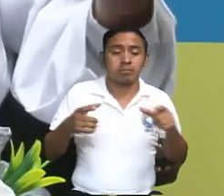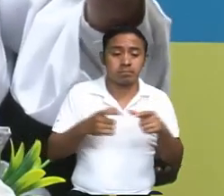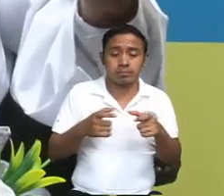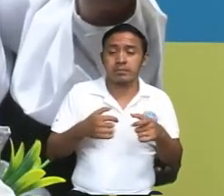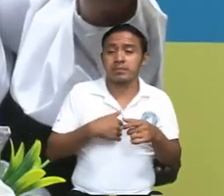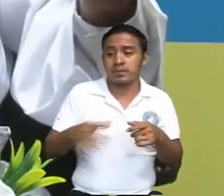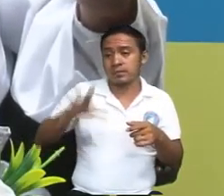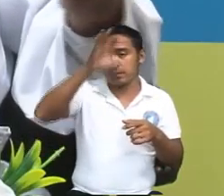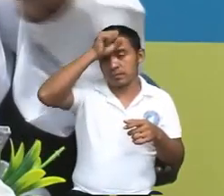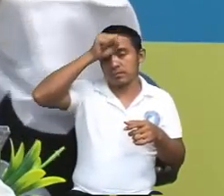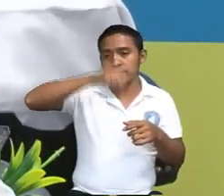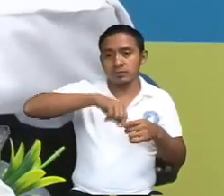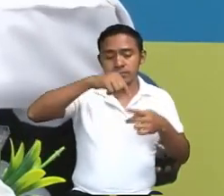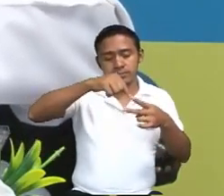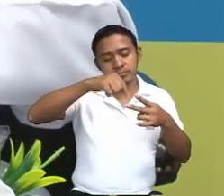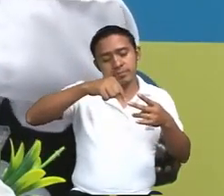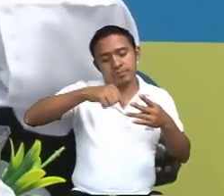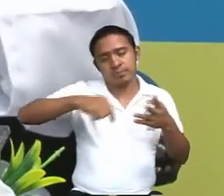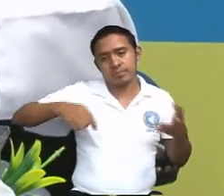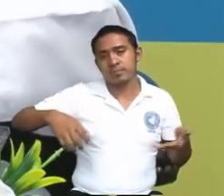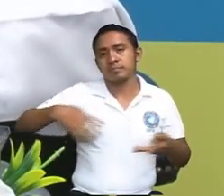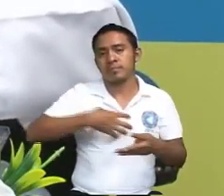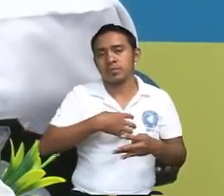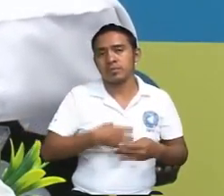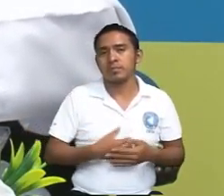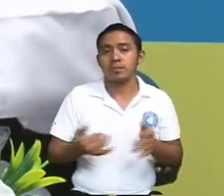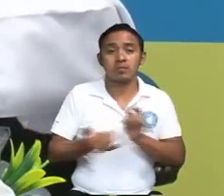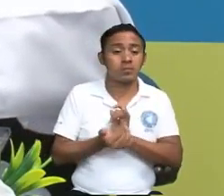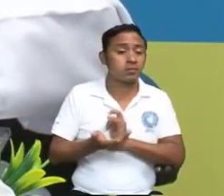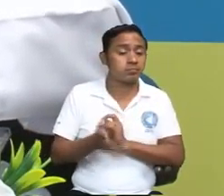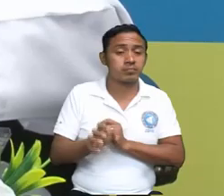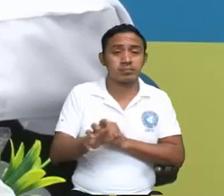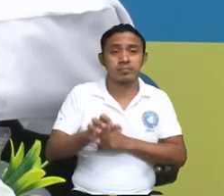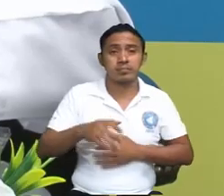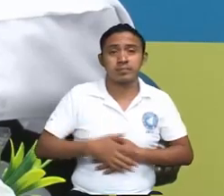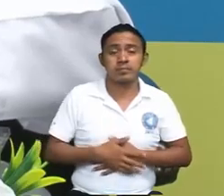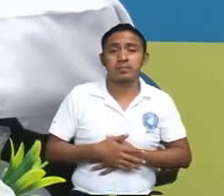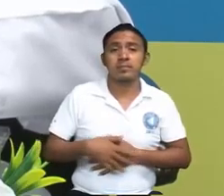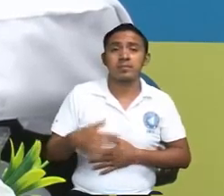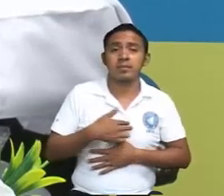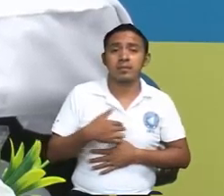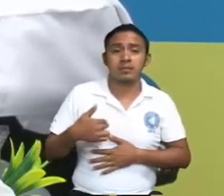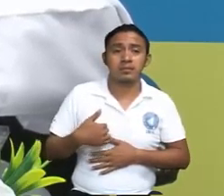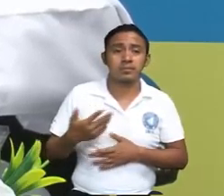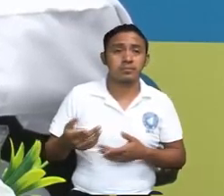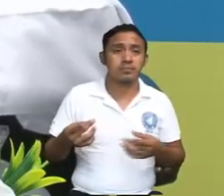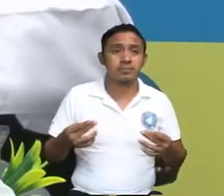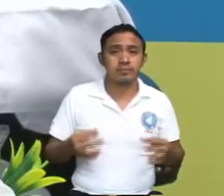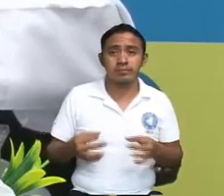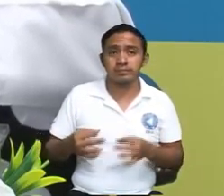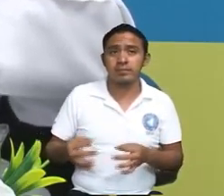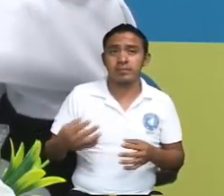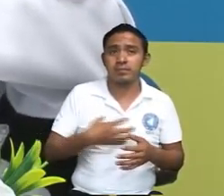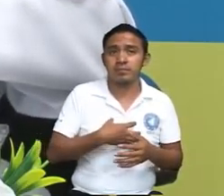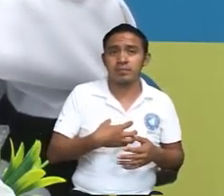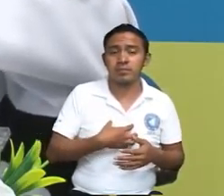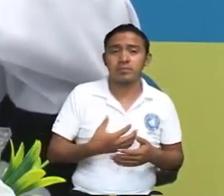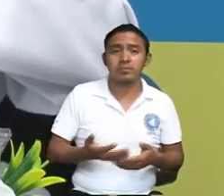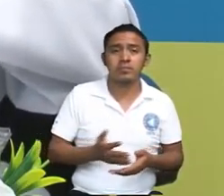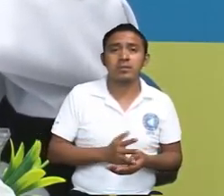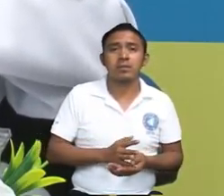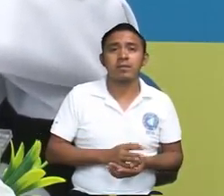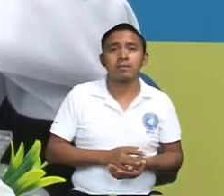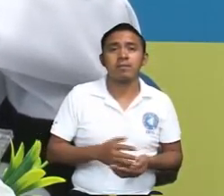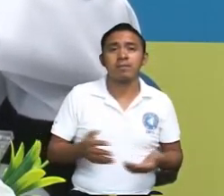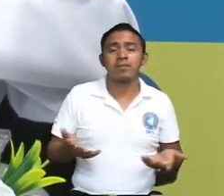esta es la memoria de las vacunas que nos han aplicado, igual el canino, porque nos sirve para eso, certifica que mi mascota está